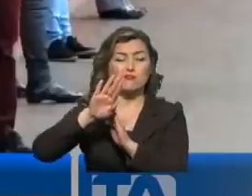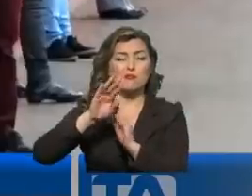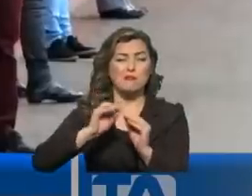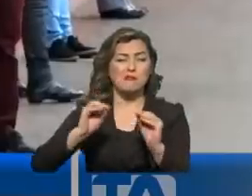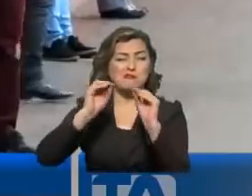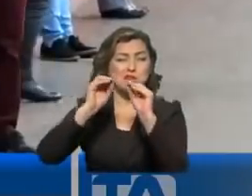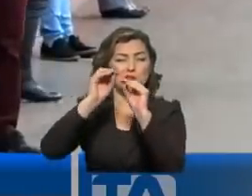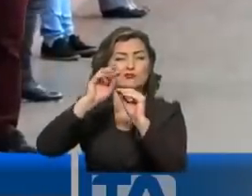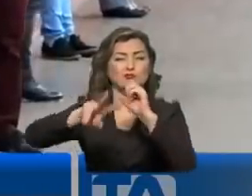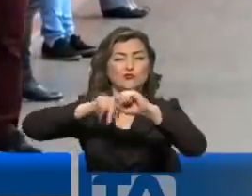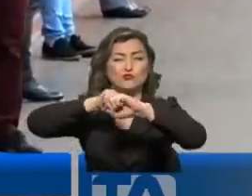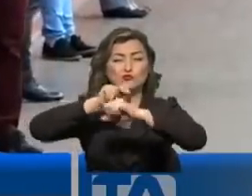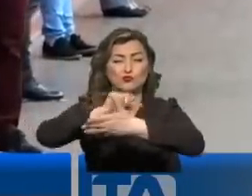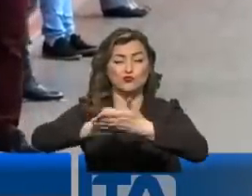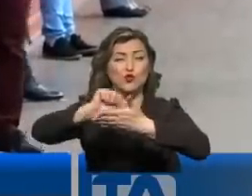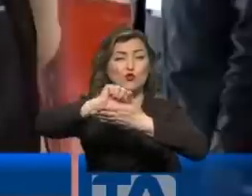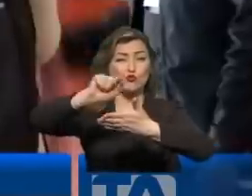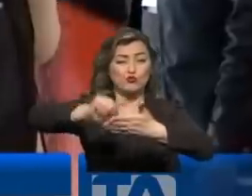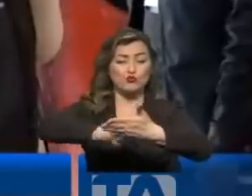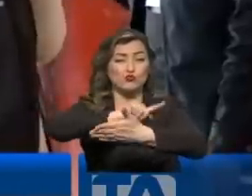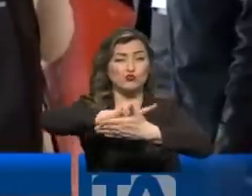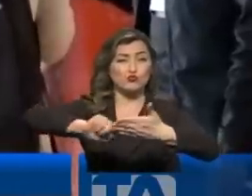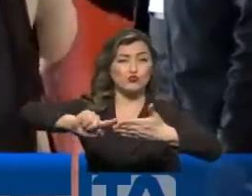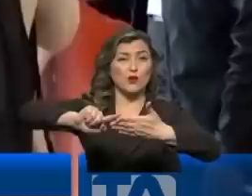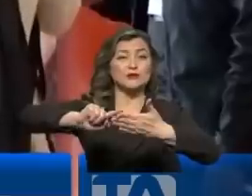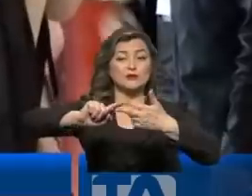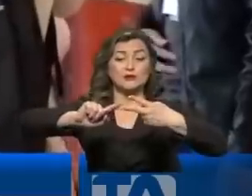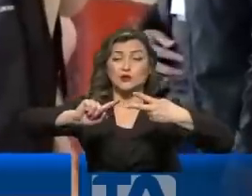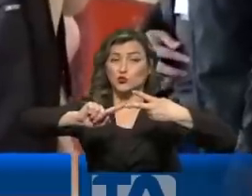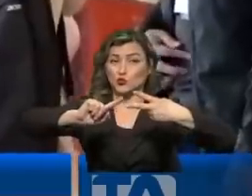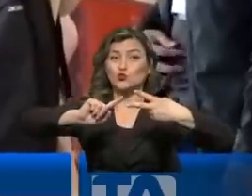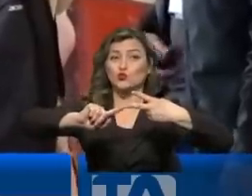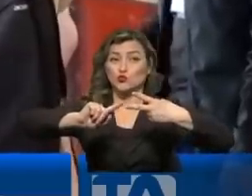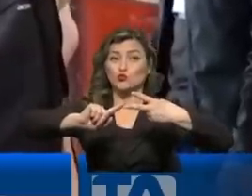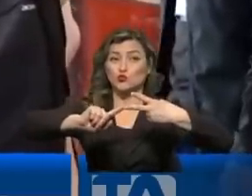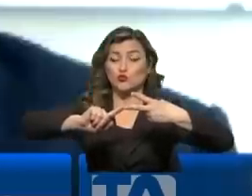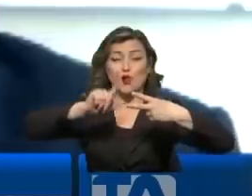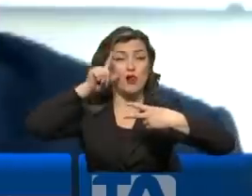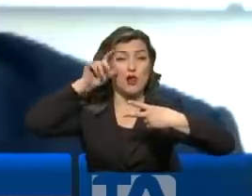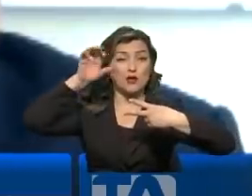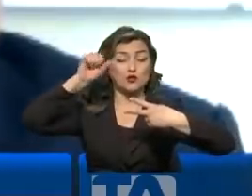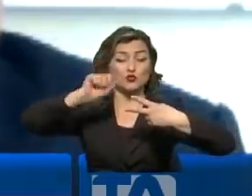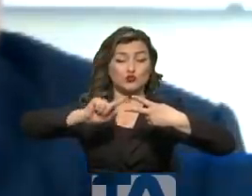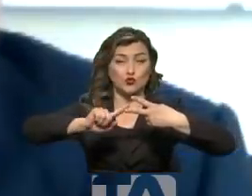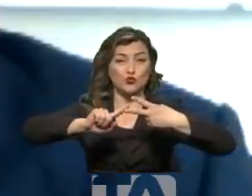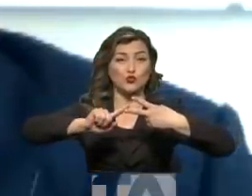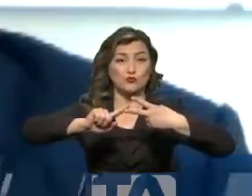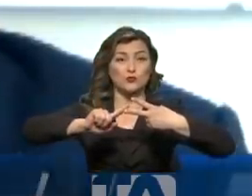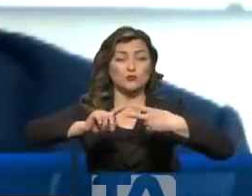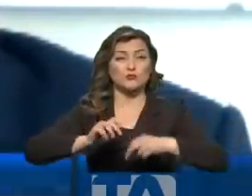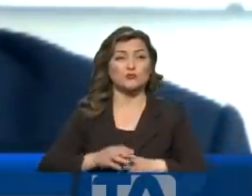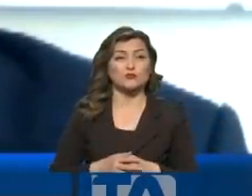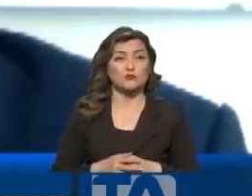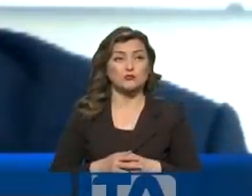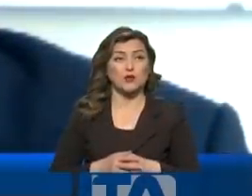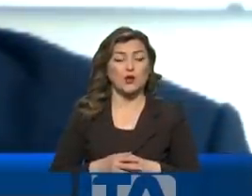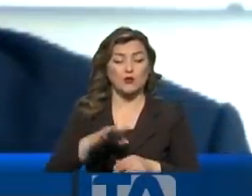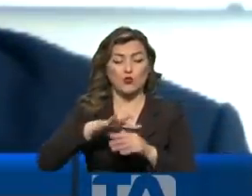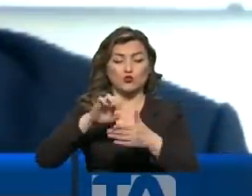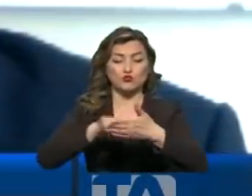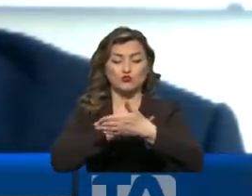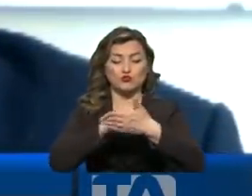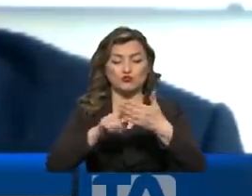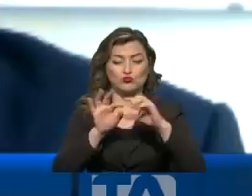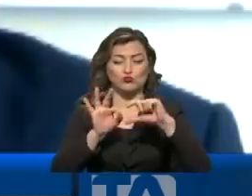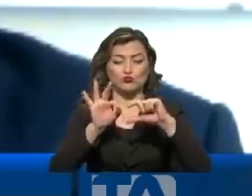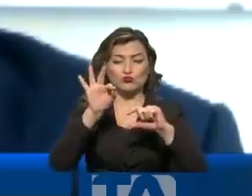nacional y en Azuay el voto nulo ocupó el segundo lugar después de Guillermo Lasso. Hay un crecimiento del voto nulo del